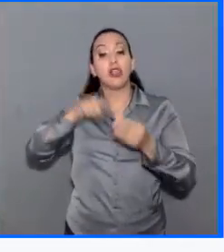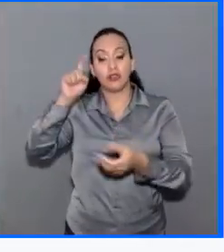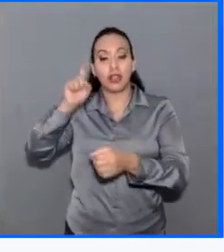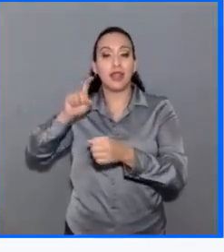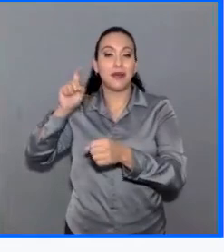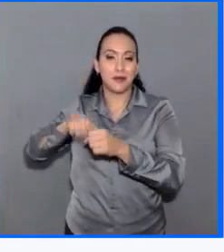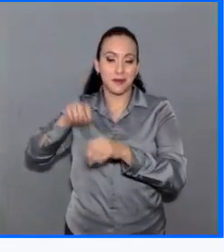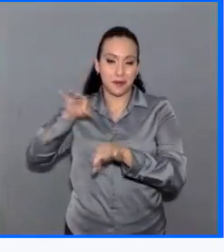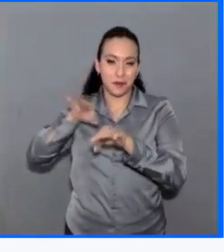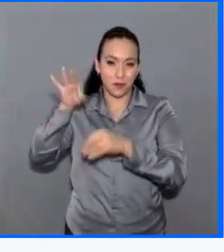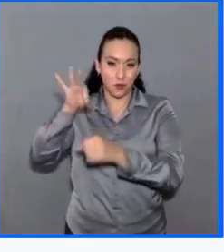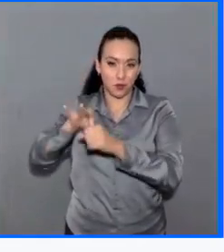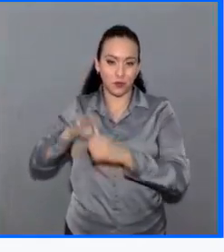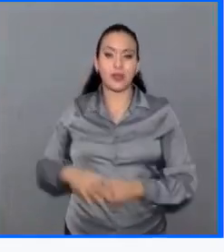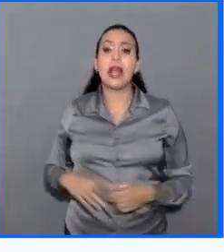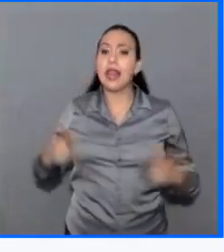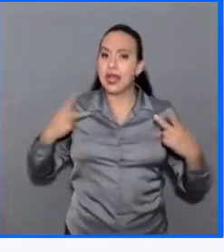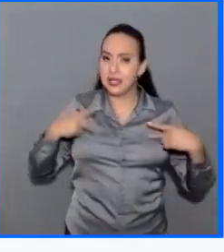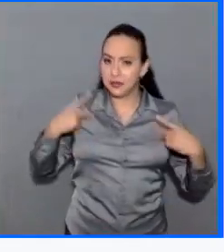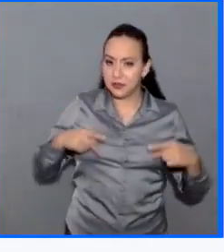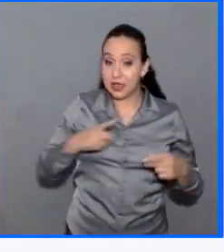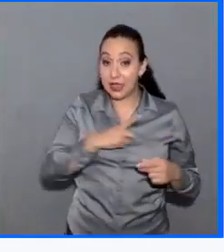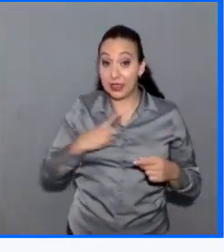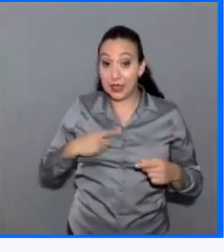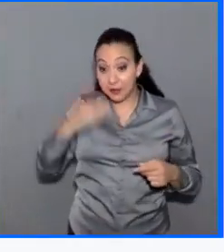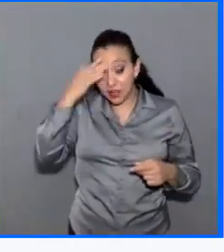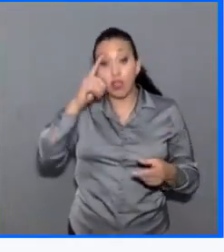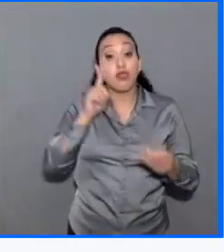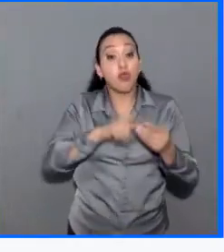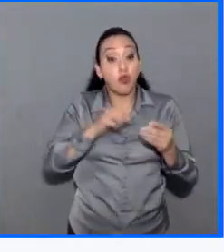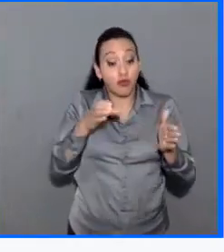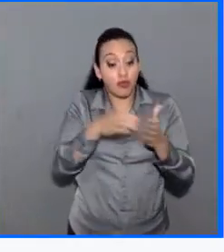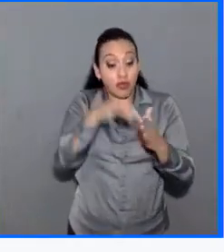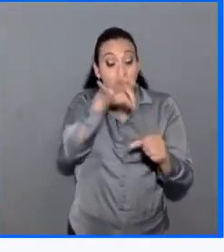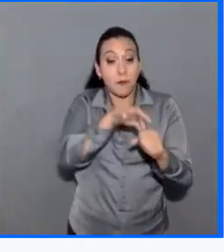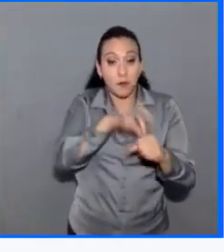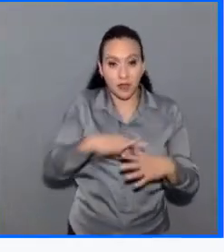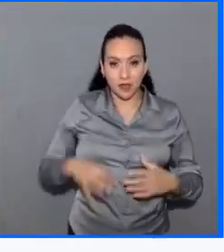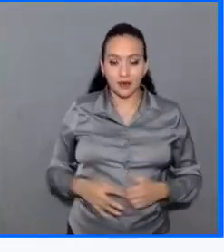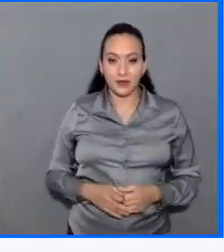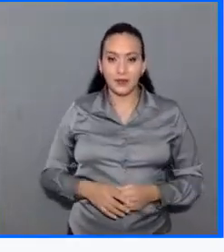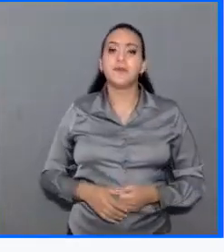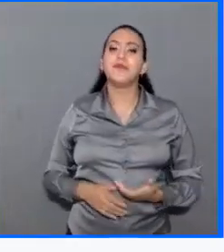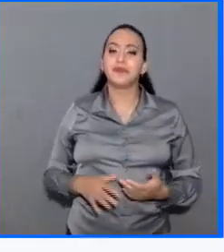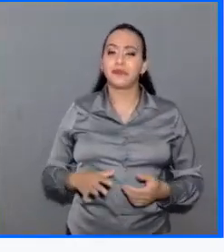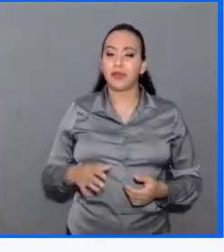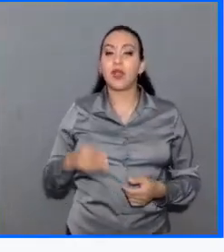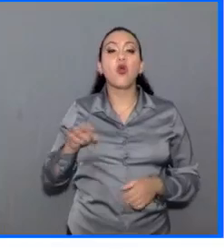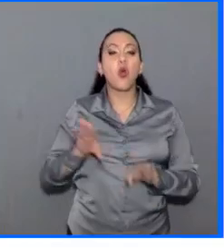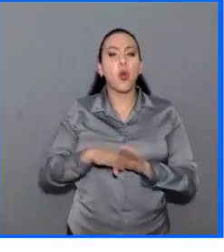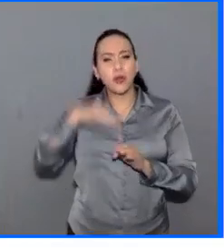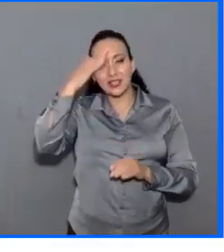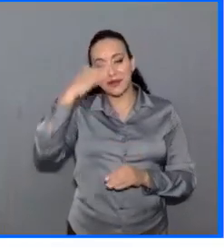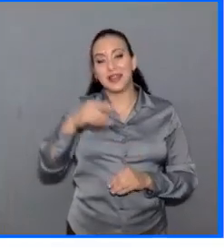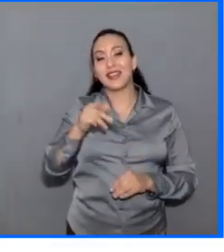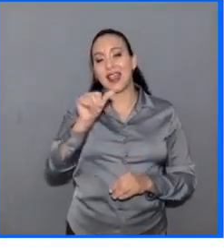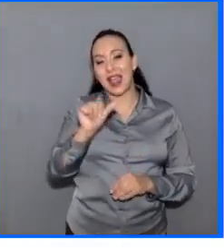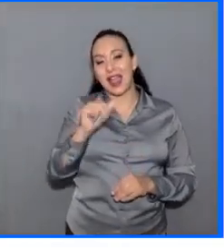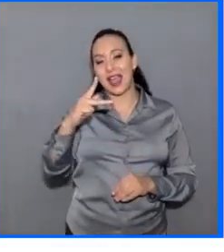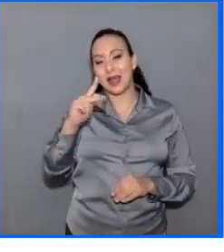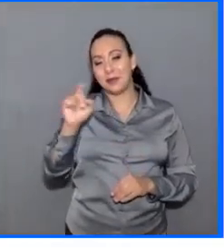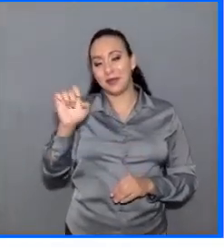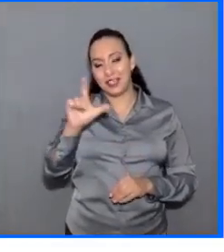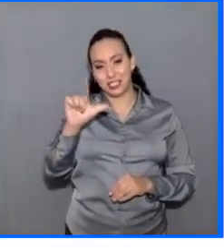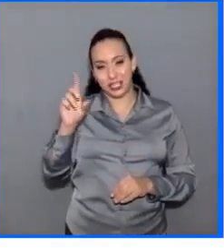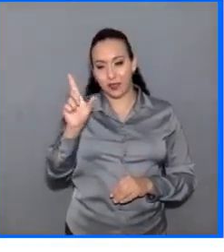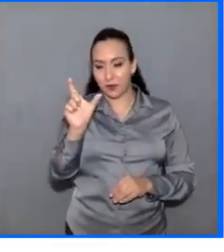los votantes deberán verificar en qué casilla les toca votar, con base en los apellidos. Esta información se observará del lado izquierdo de